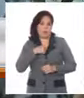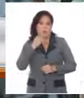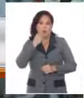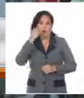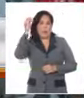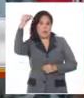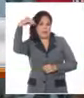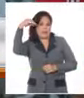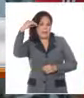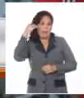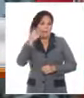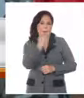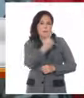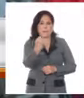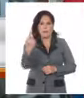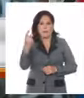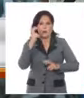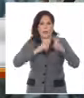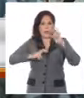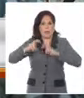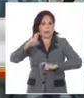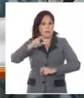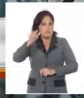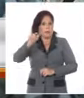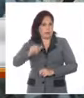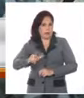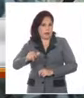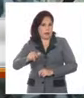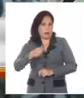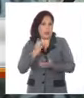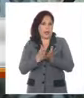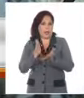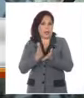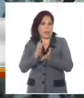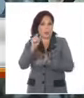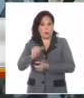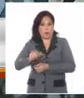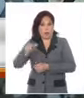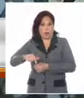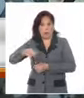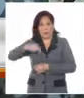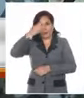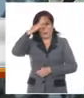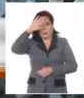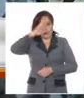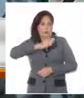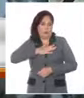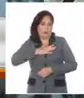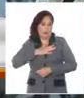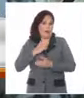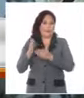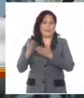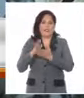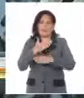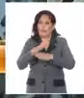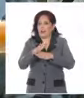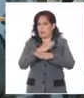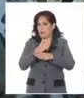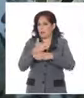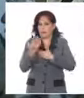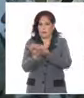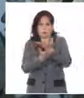de las investigaciones que realizan los estudiantes de la República de Cuba, que se interactúa de